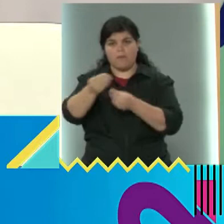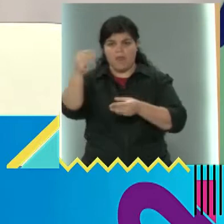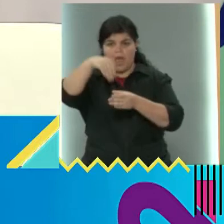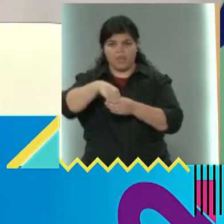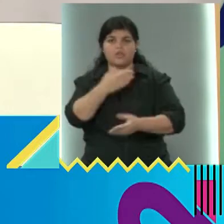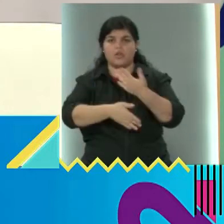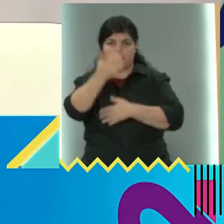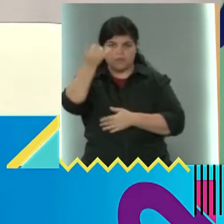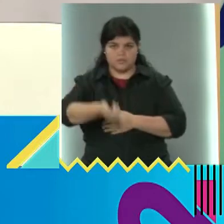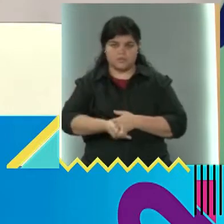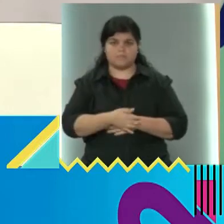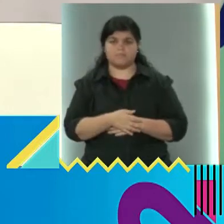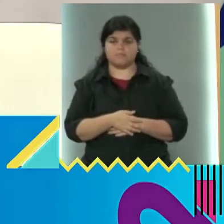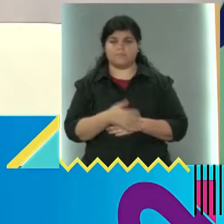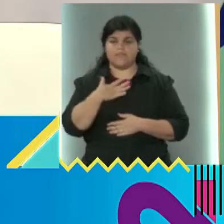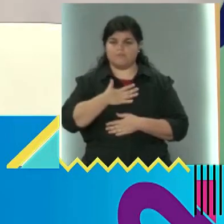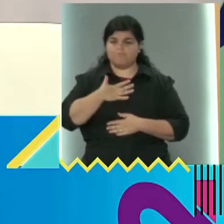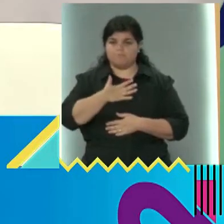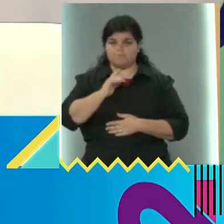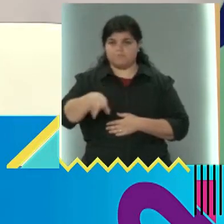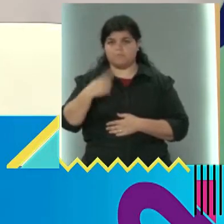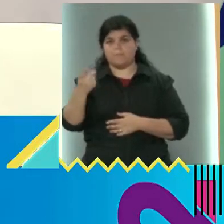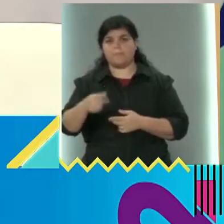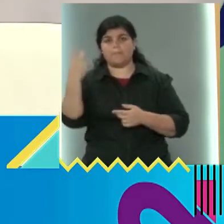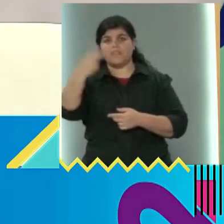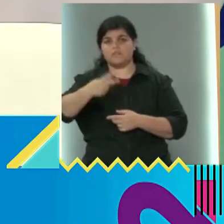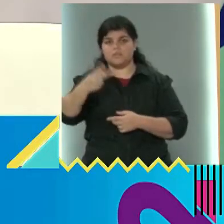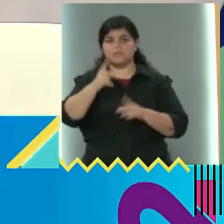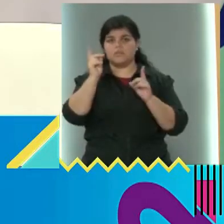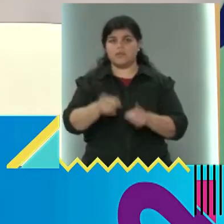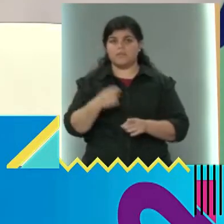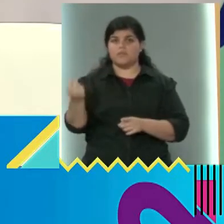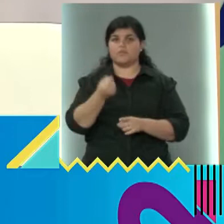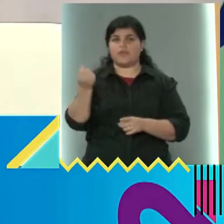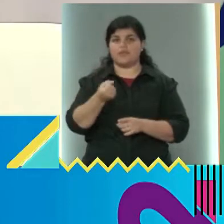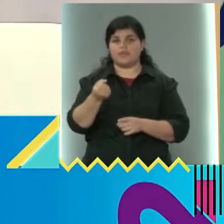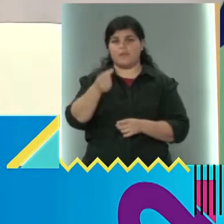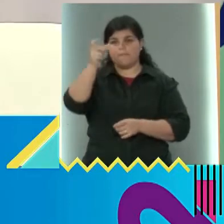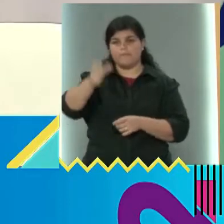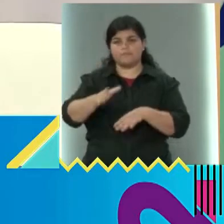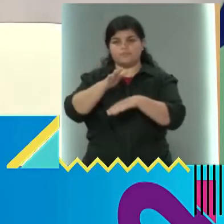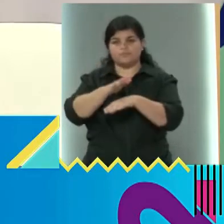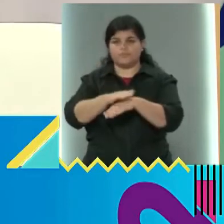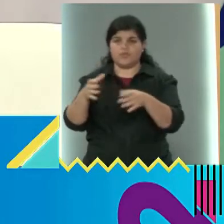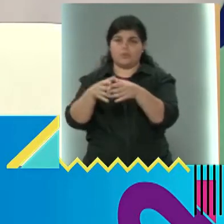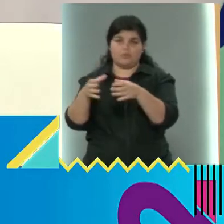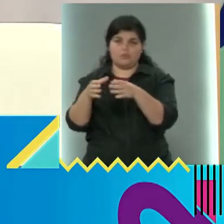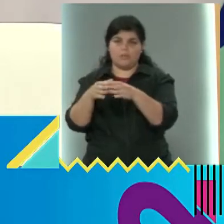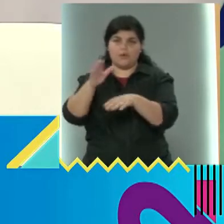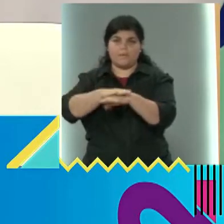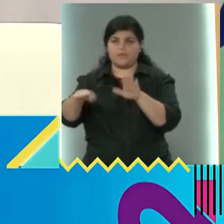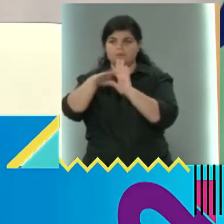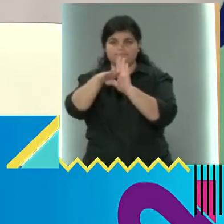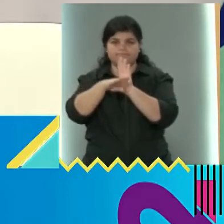nos mueve y nos moviliza. Segundo, participar a las entidades, que son las que a veces nos entregan el padrón, para que nosotros